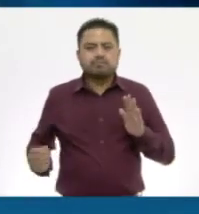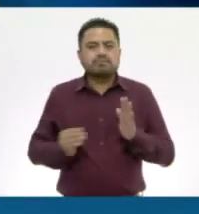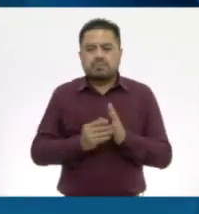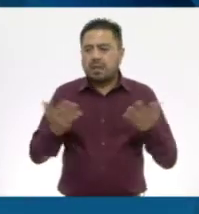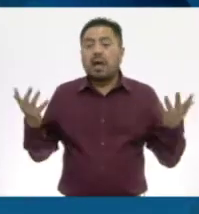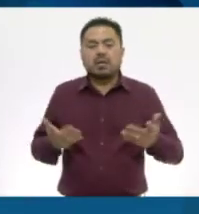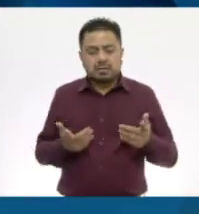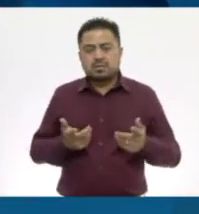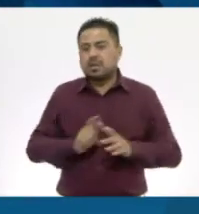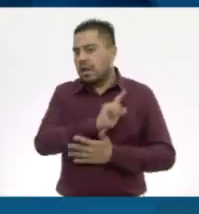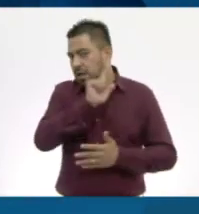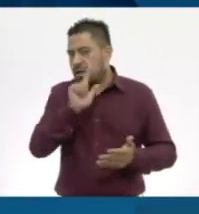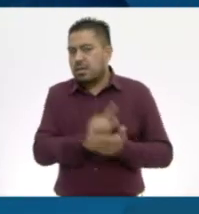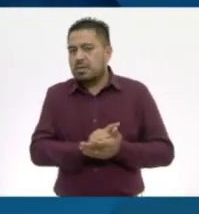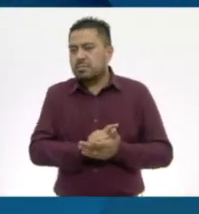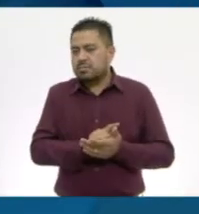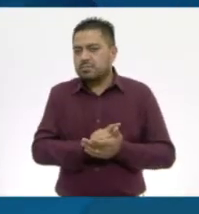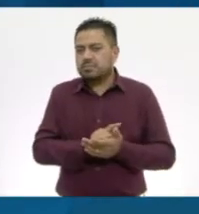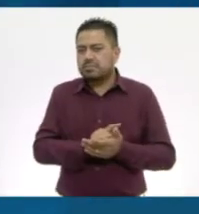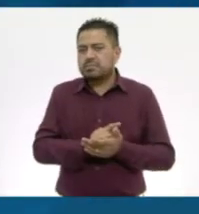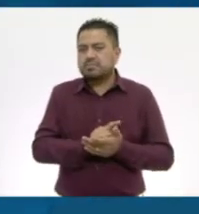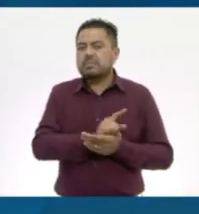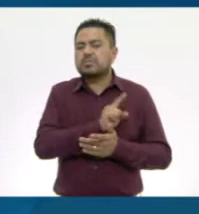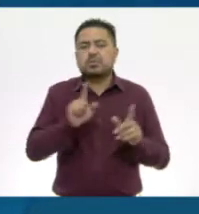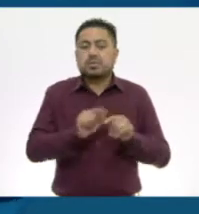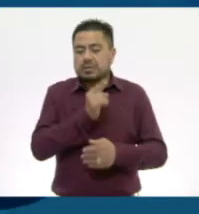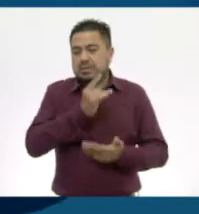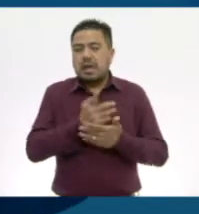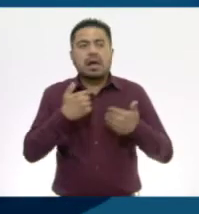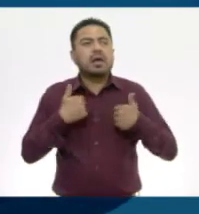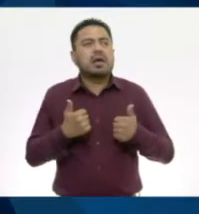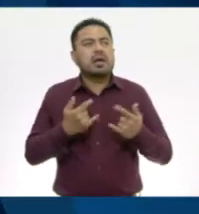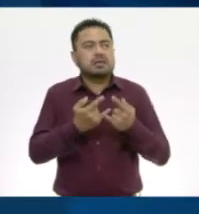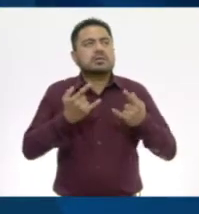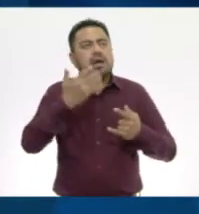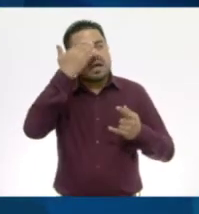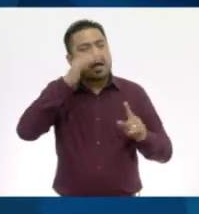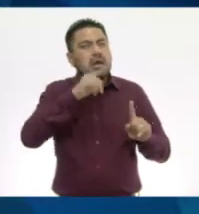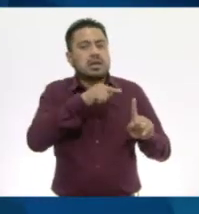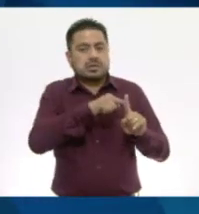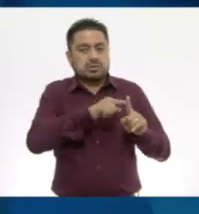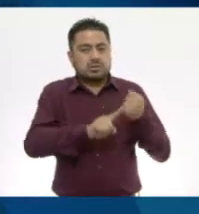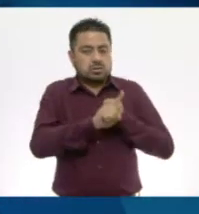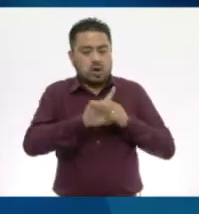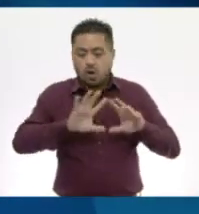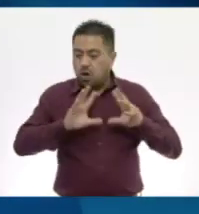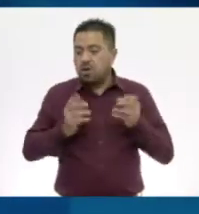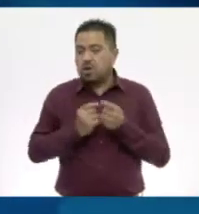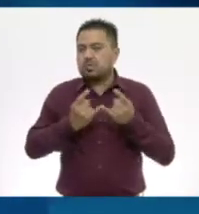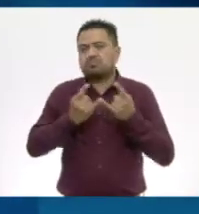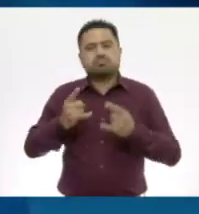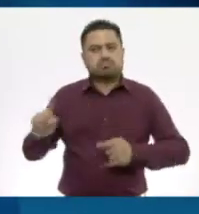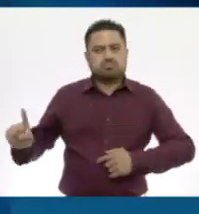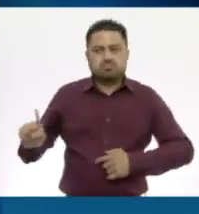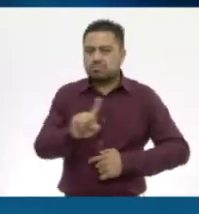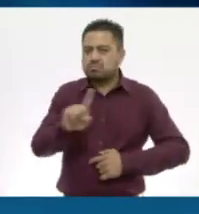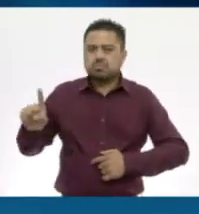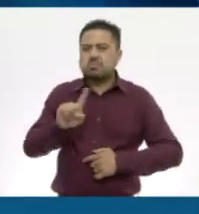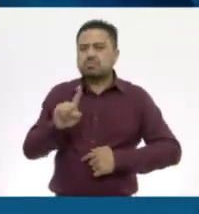que eso solo se entiende sabiendo historia. La historia no resuelve los problemas, pero la historia